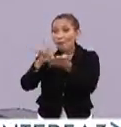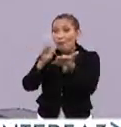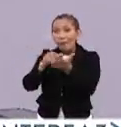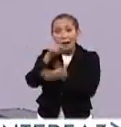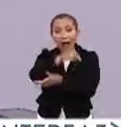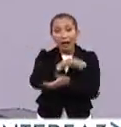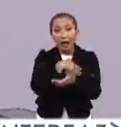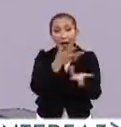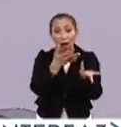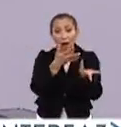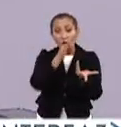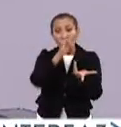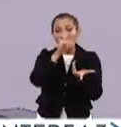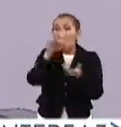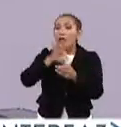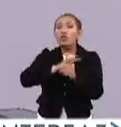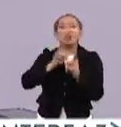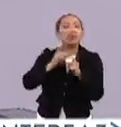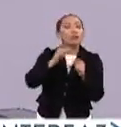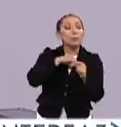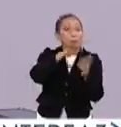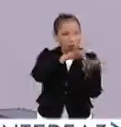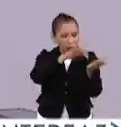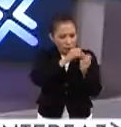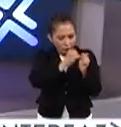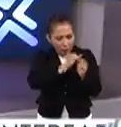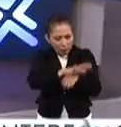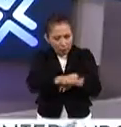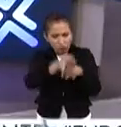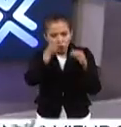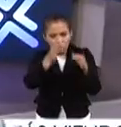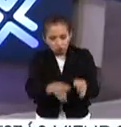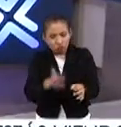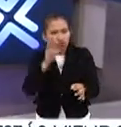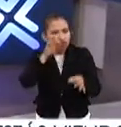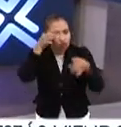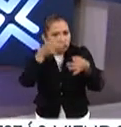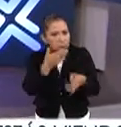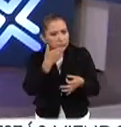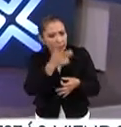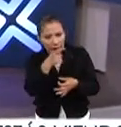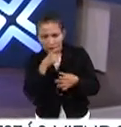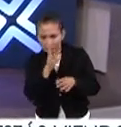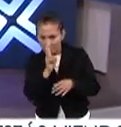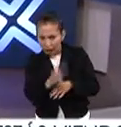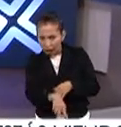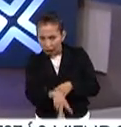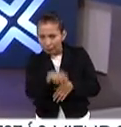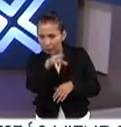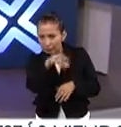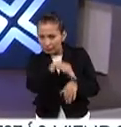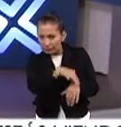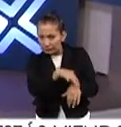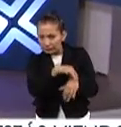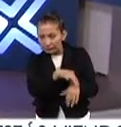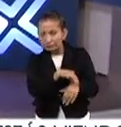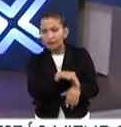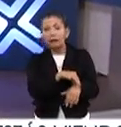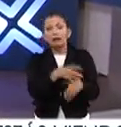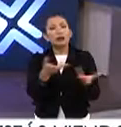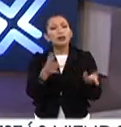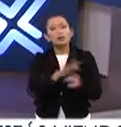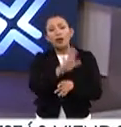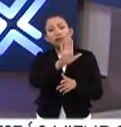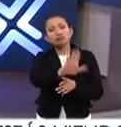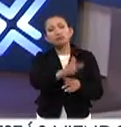una fuente de donde podemos conseguir información confirmada, verificada y real, ¿no? De alguna forma. ¿Cuál es